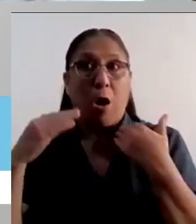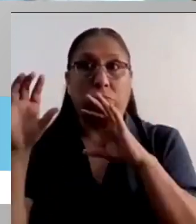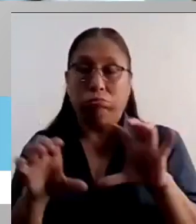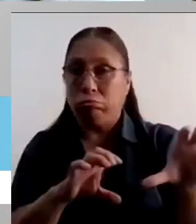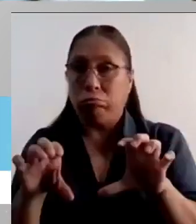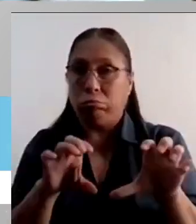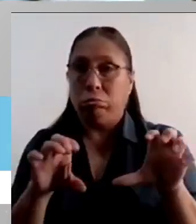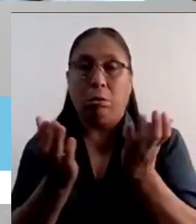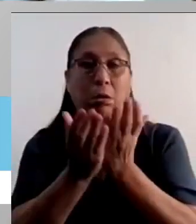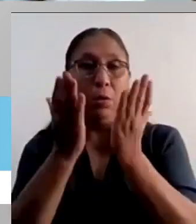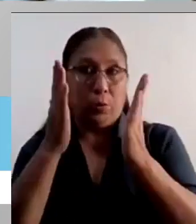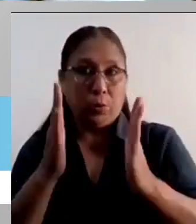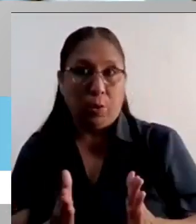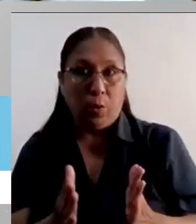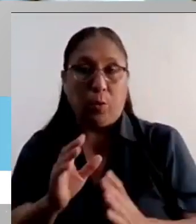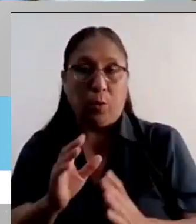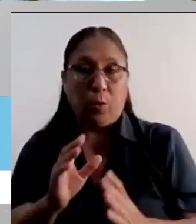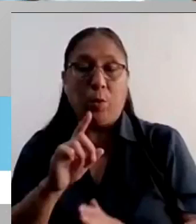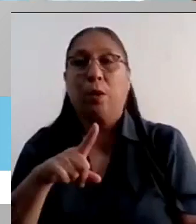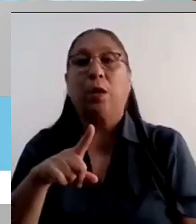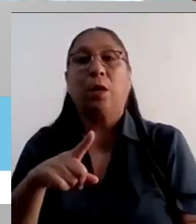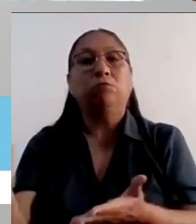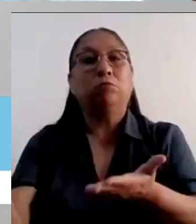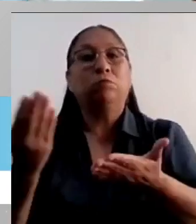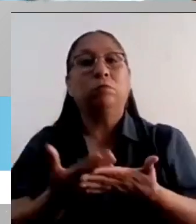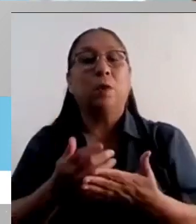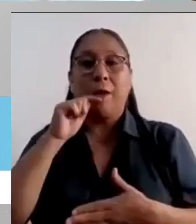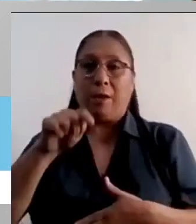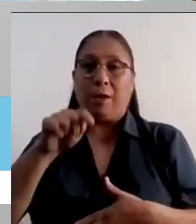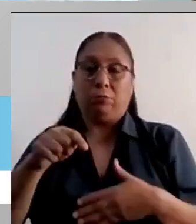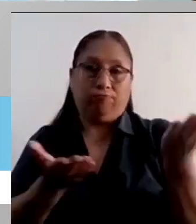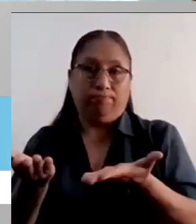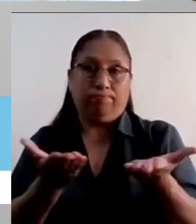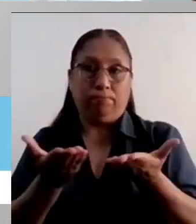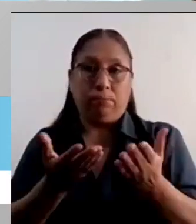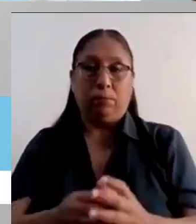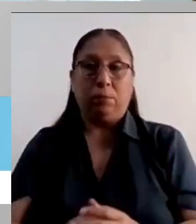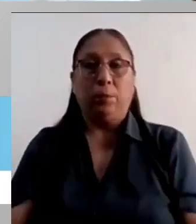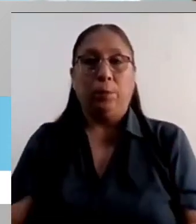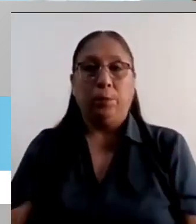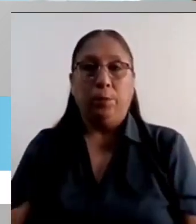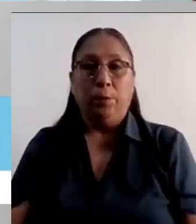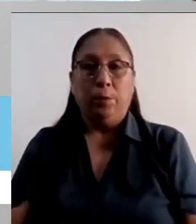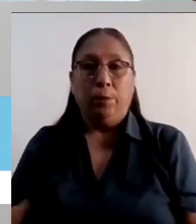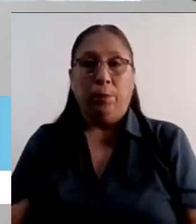los estudiantes que reciben este tipo de servicio.